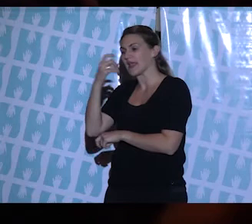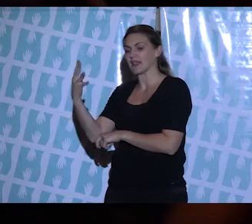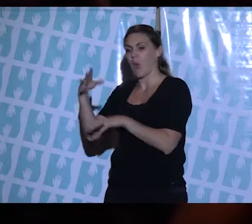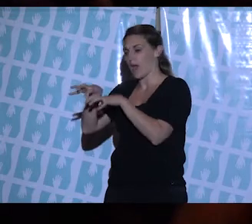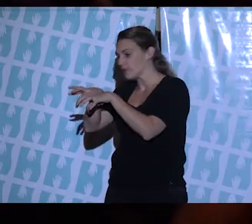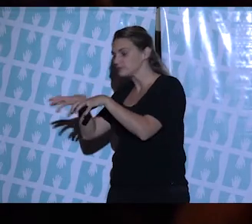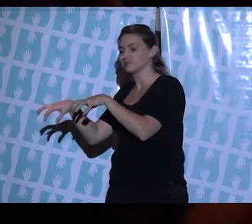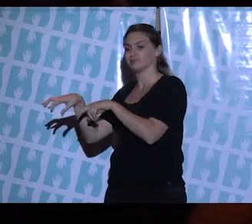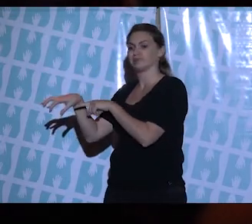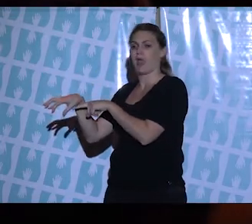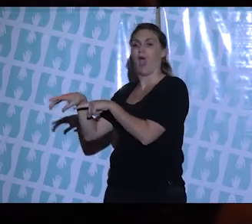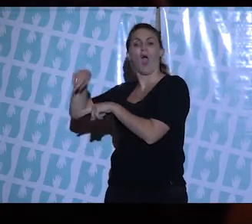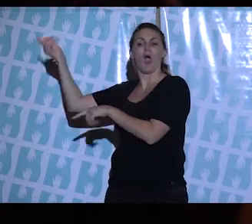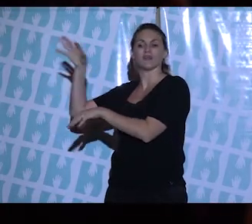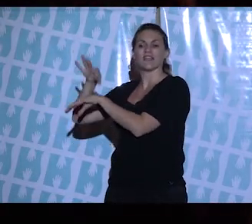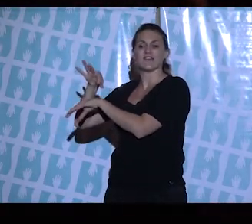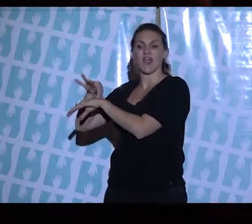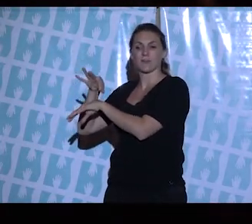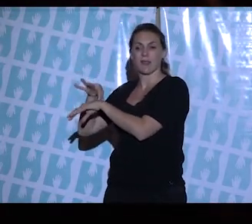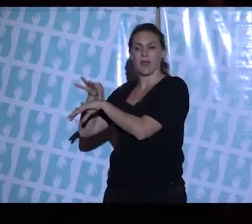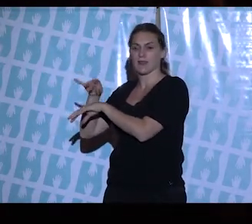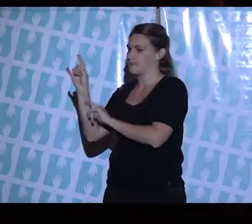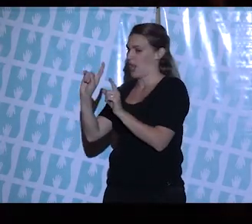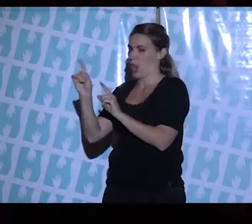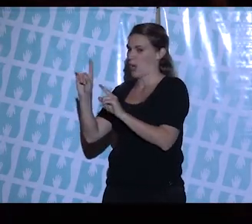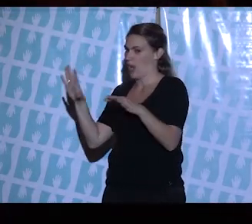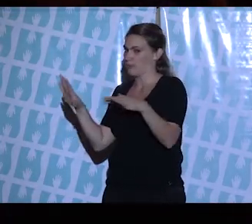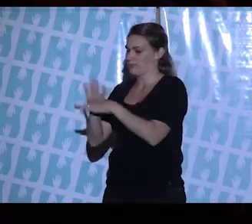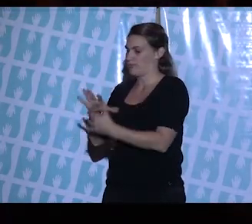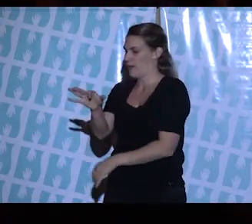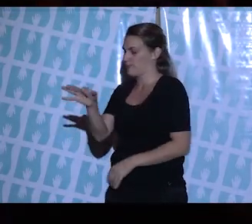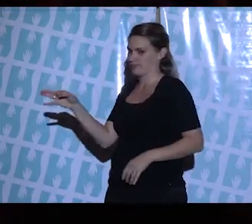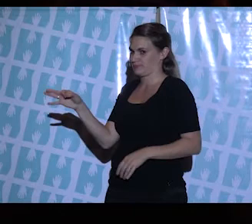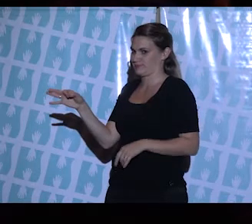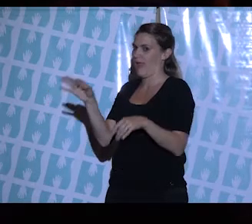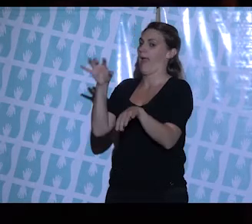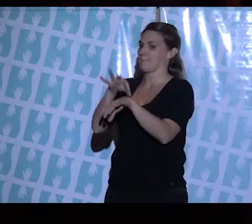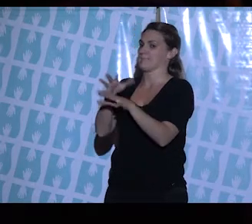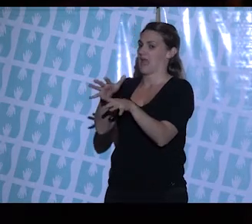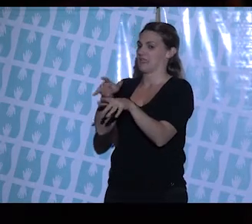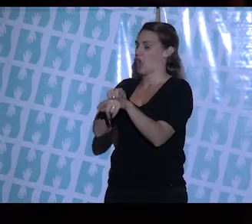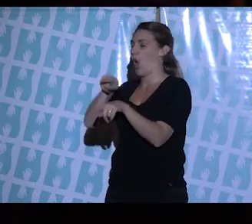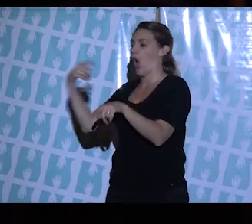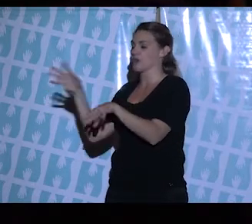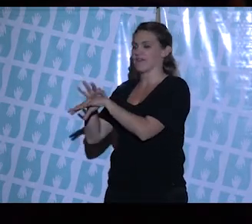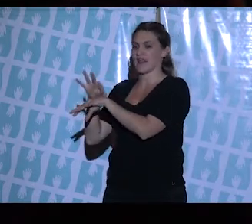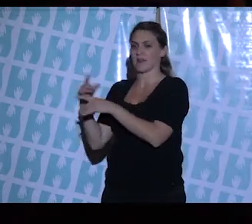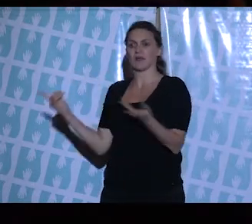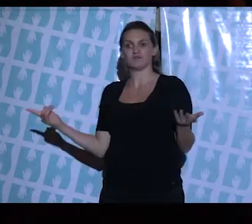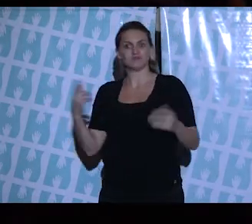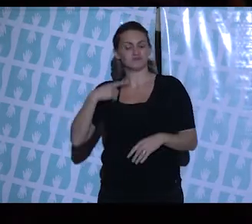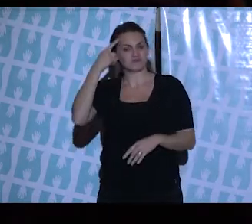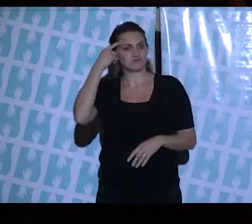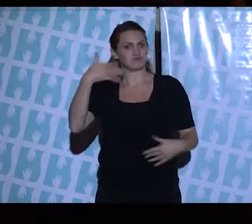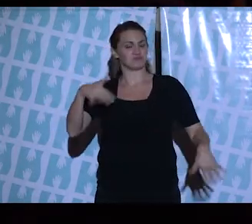24 tenían otras enfermedades que no eran enfermedad de Parkinson. Entonces, inteligentemente lo que hicieron